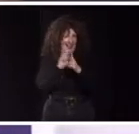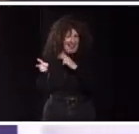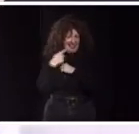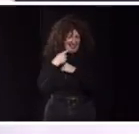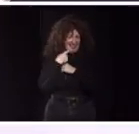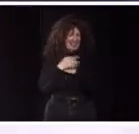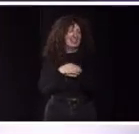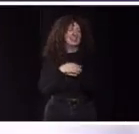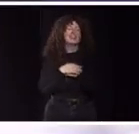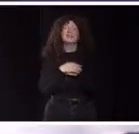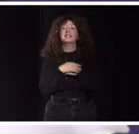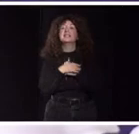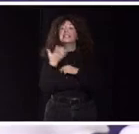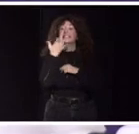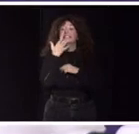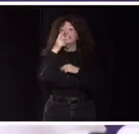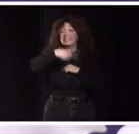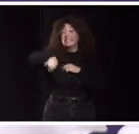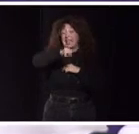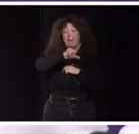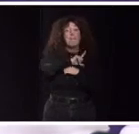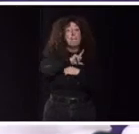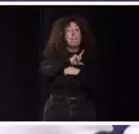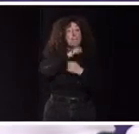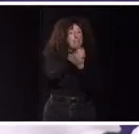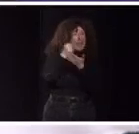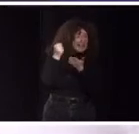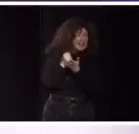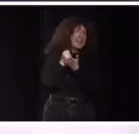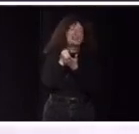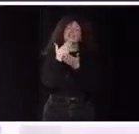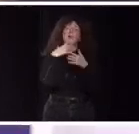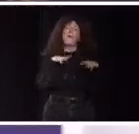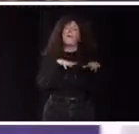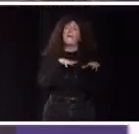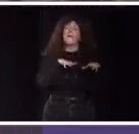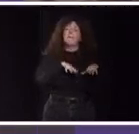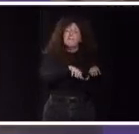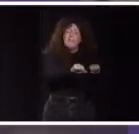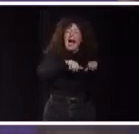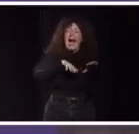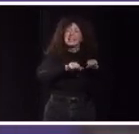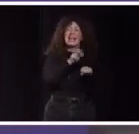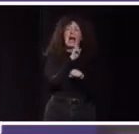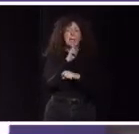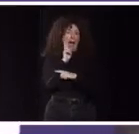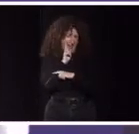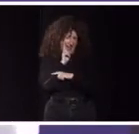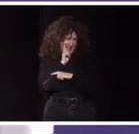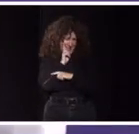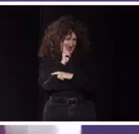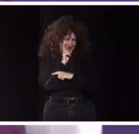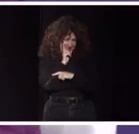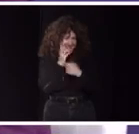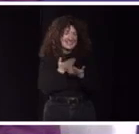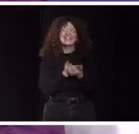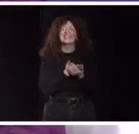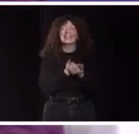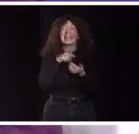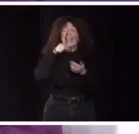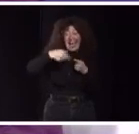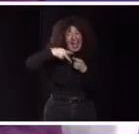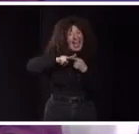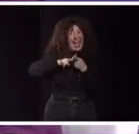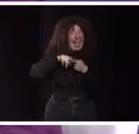Si la militancia de Podemos es la masa madre y, como decía Rafa, esta herramienta va